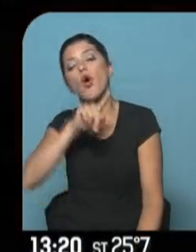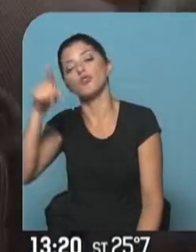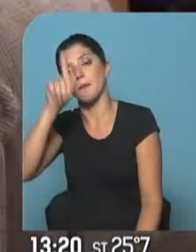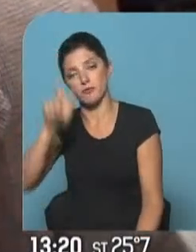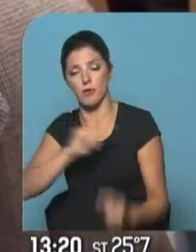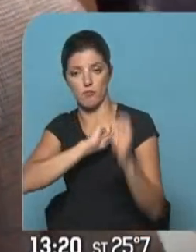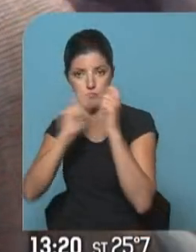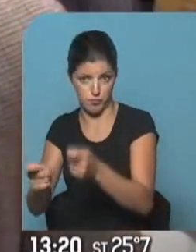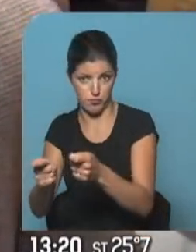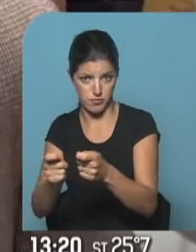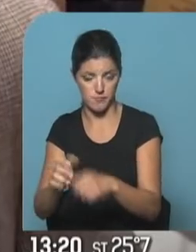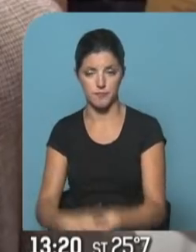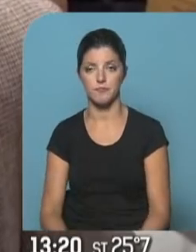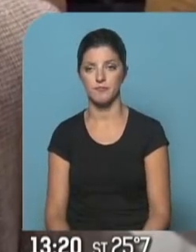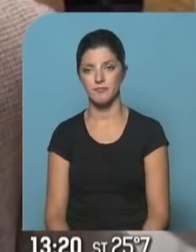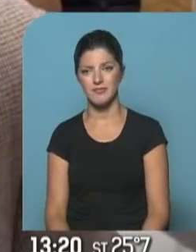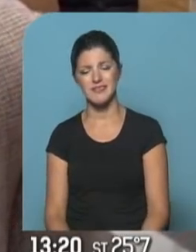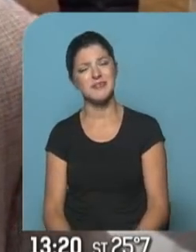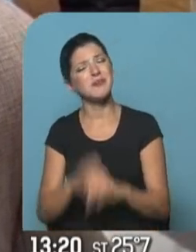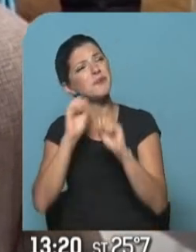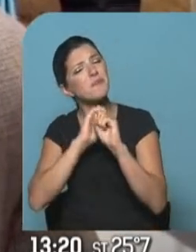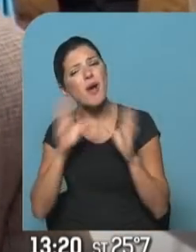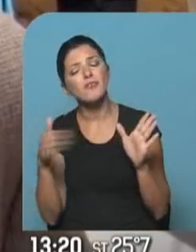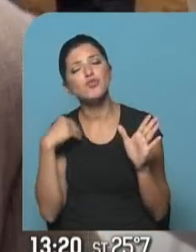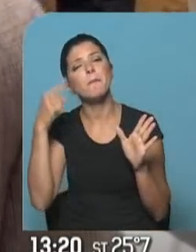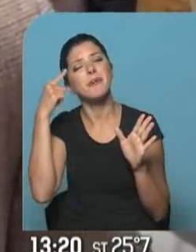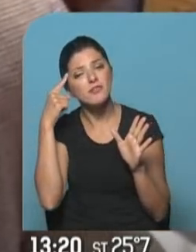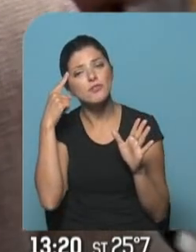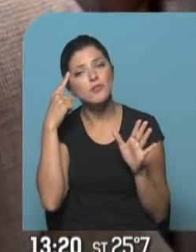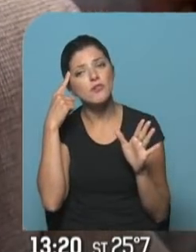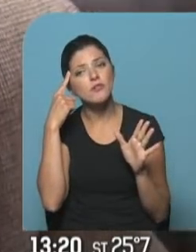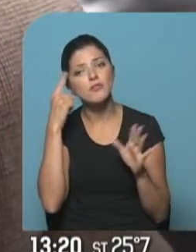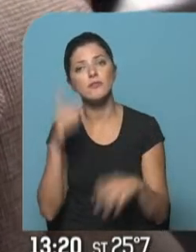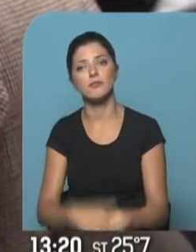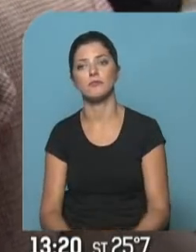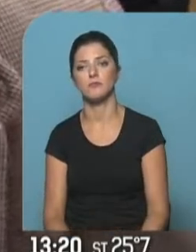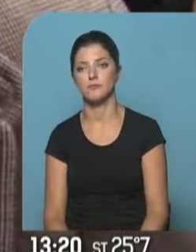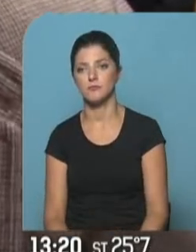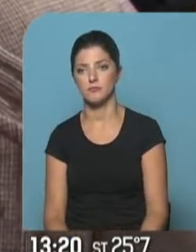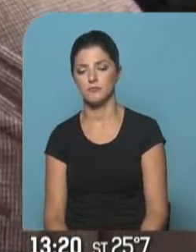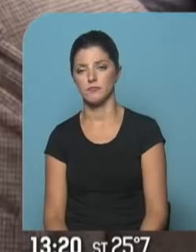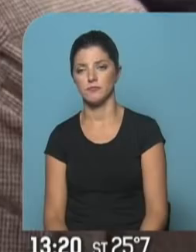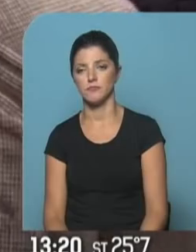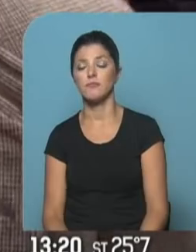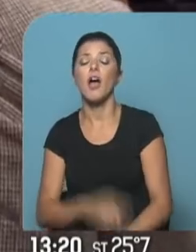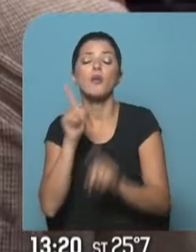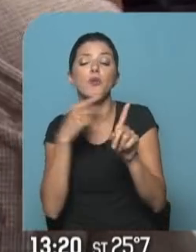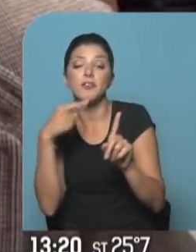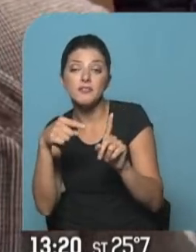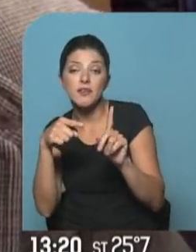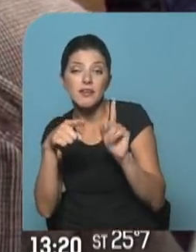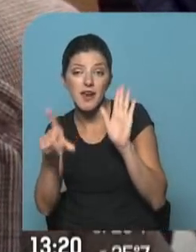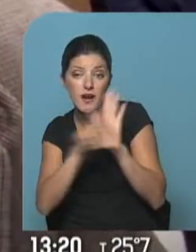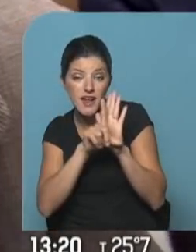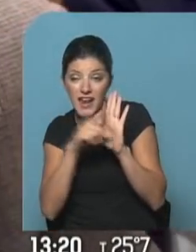persona. Realmente es una desgracia porque yo creo que debía ser, como dicen, algo legal que no debía